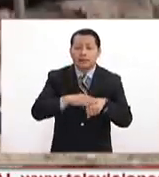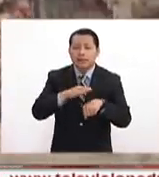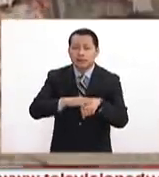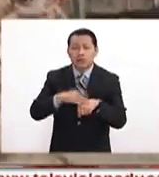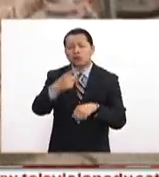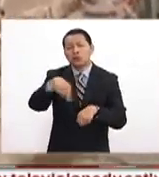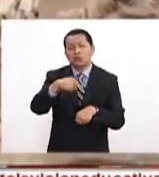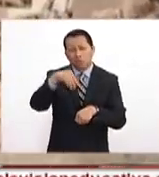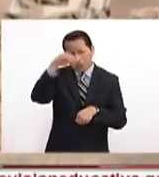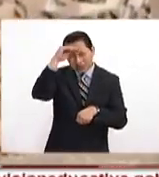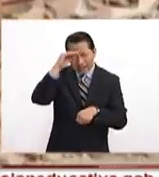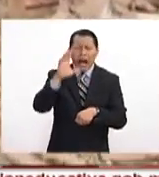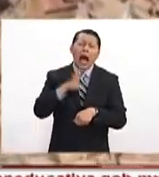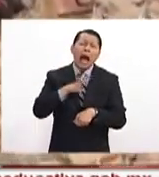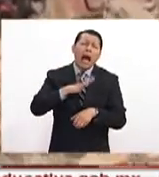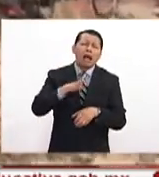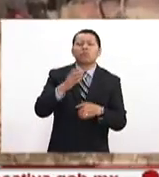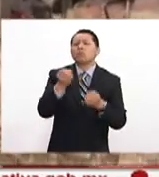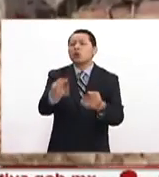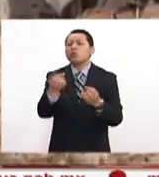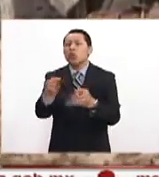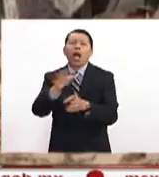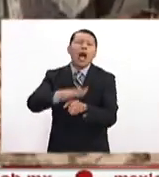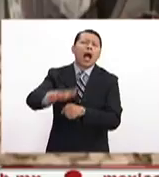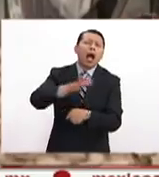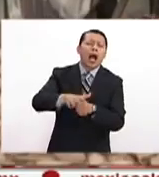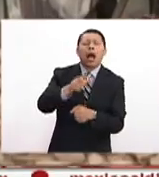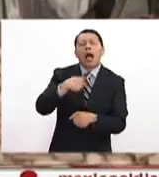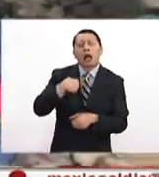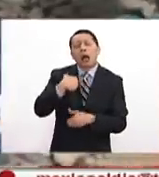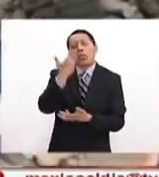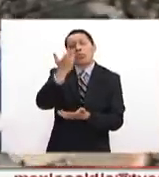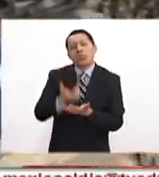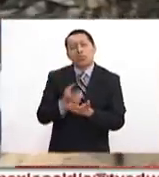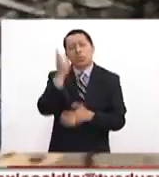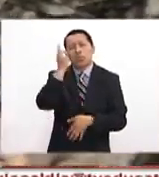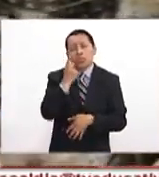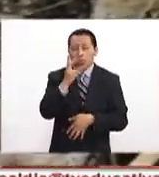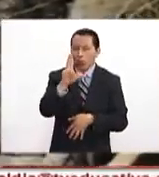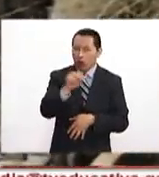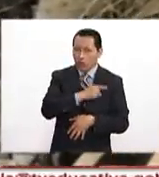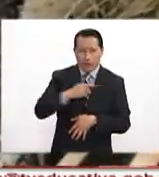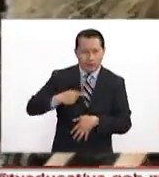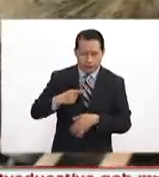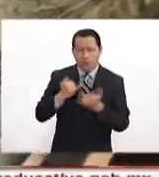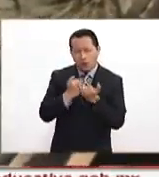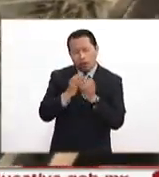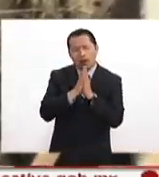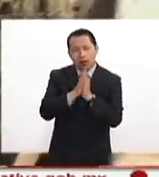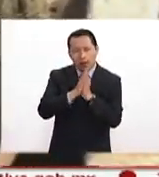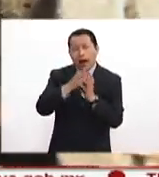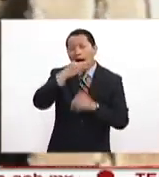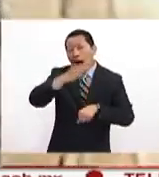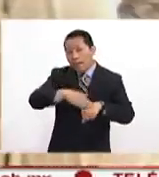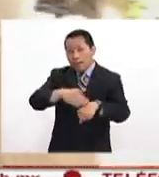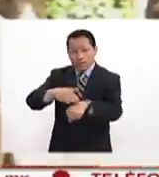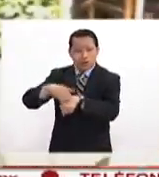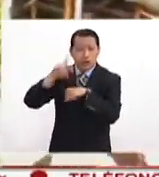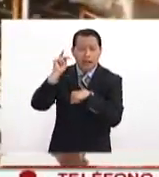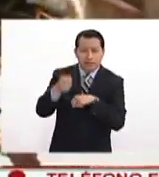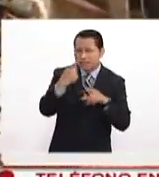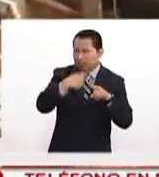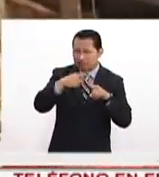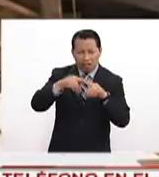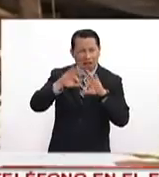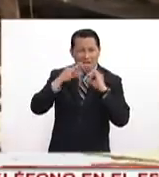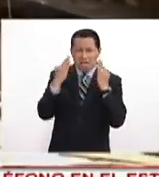la guardia. Hay diferentes formas de contribuir con esta causa en diferentes comunidades a través de los medios digitales. Se han manifestado